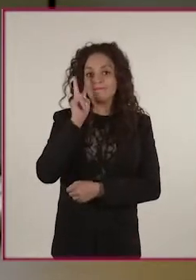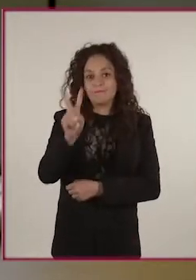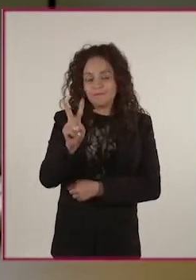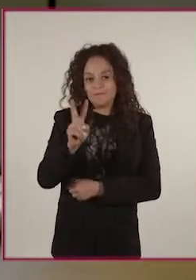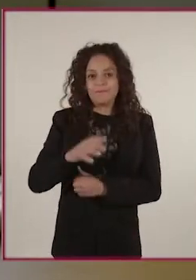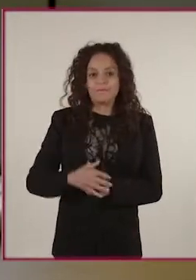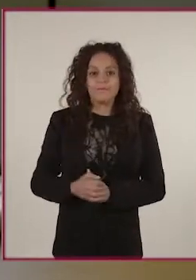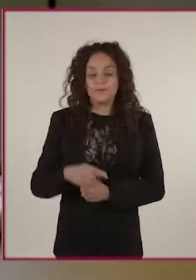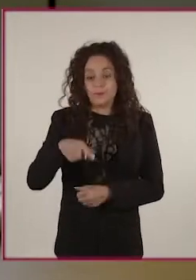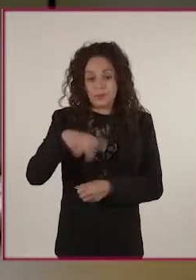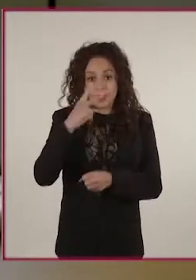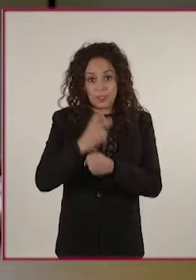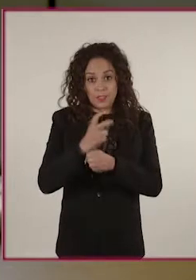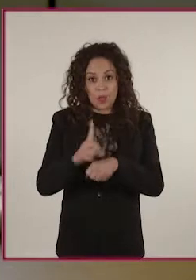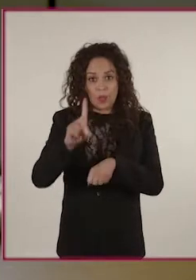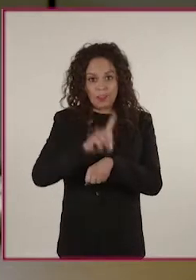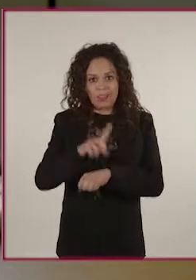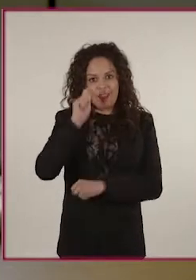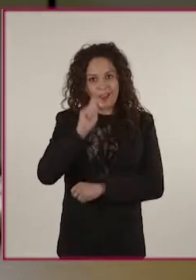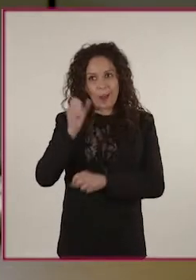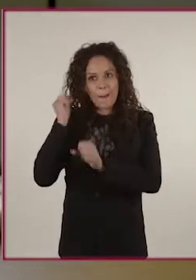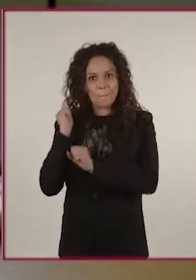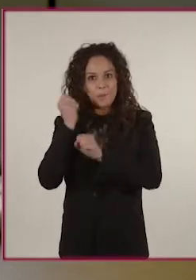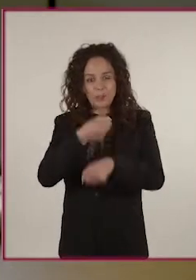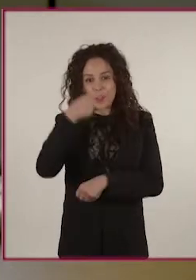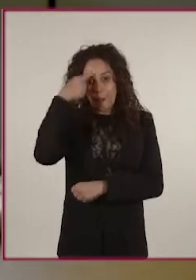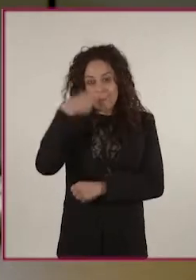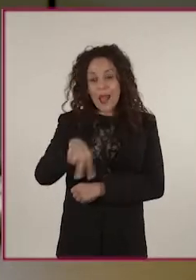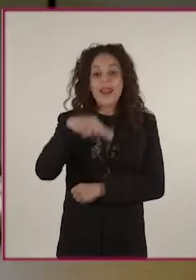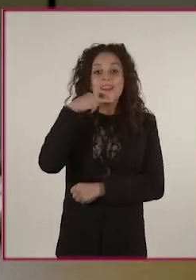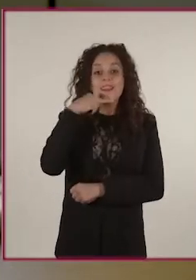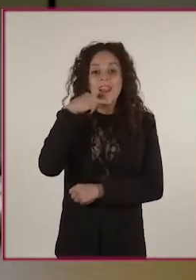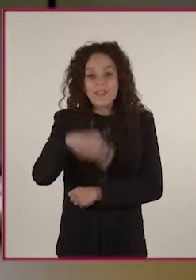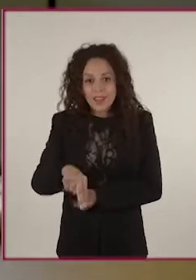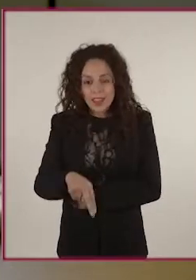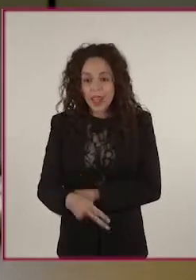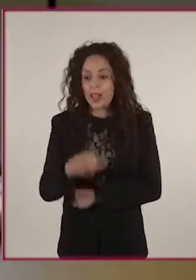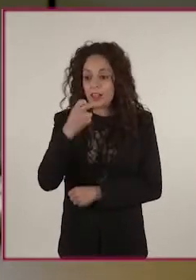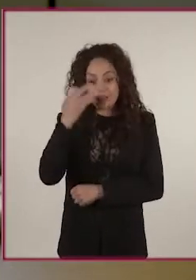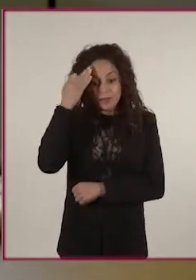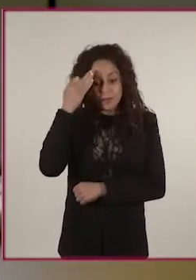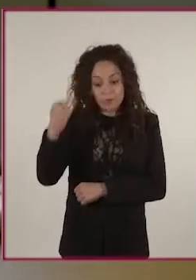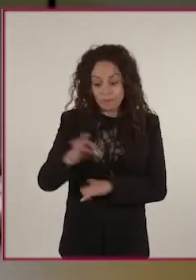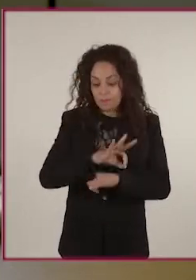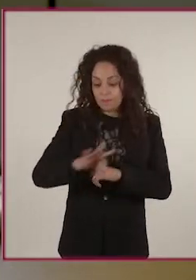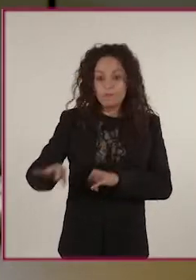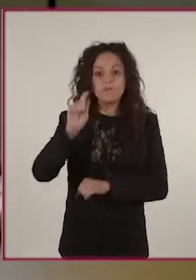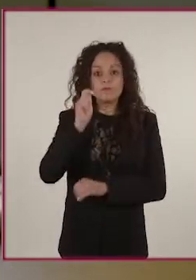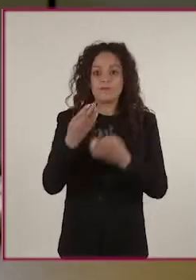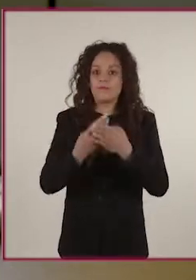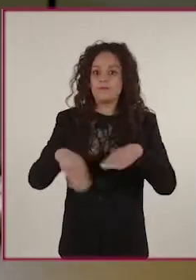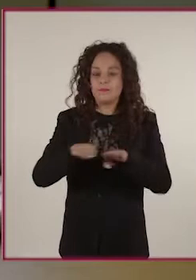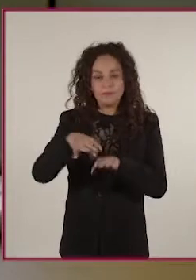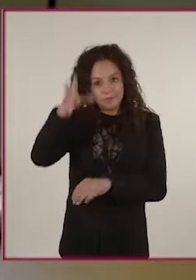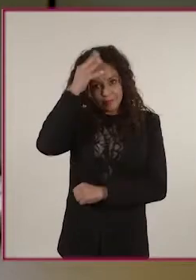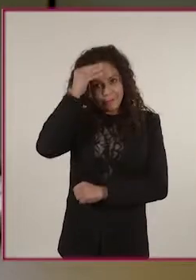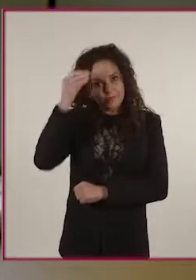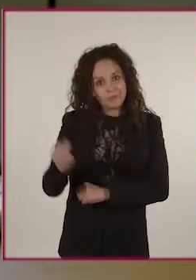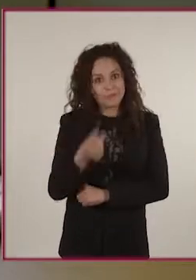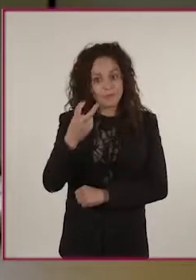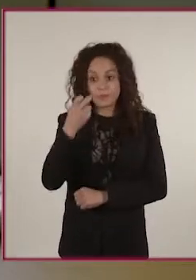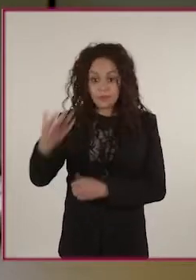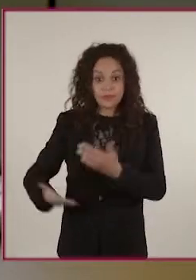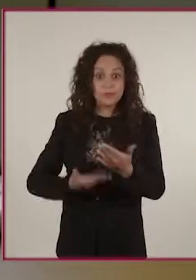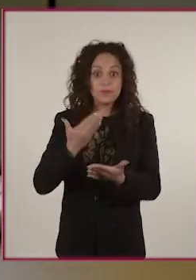de ser el segundo día de las posadas navideñas, nos vamos acercando al final de esta temporada de Aprende en Casa 2. Una propuesta educativa